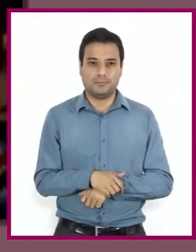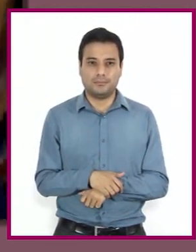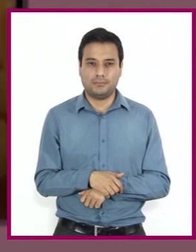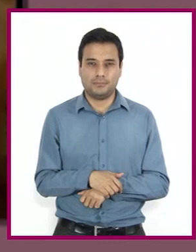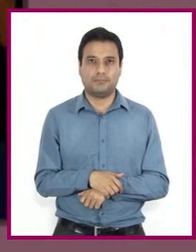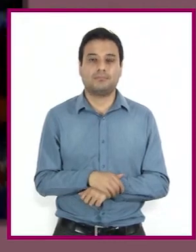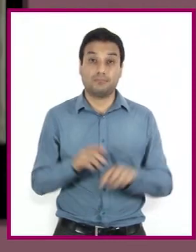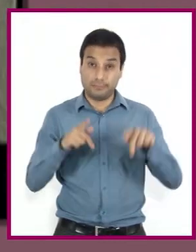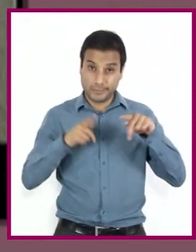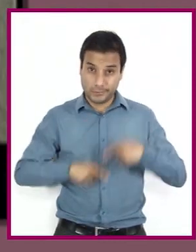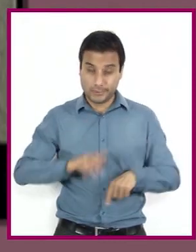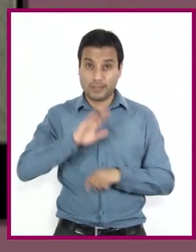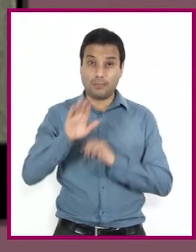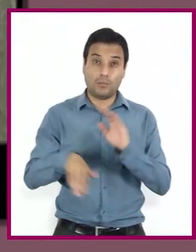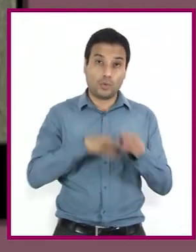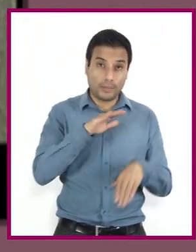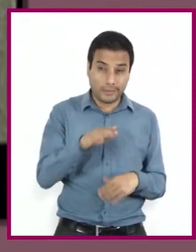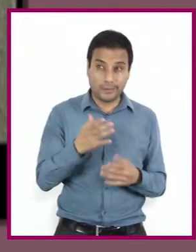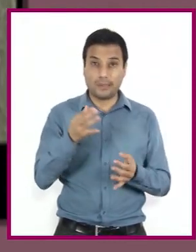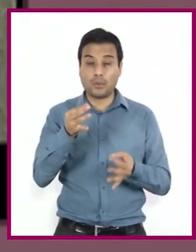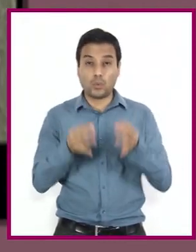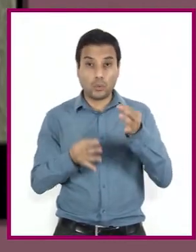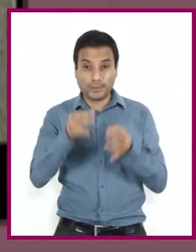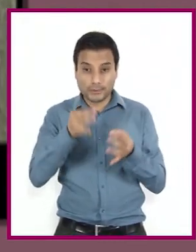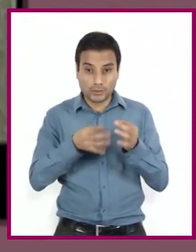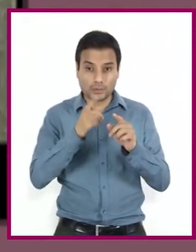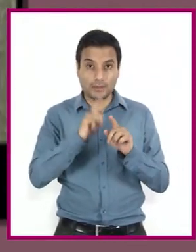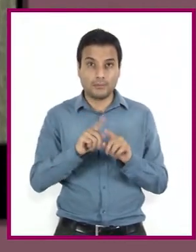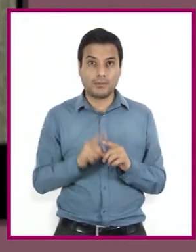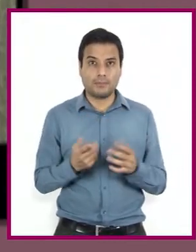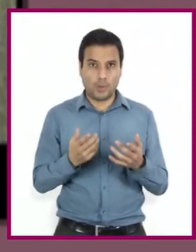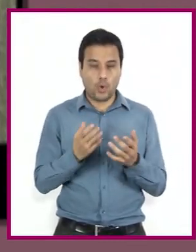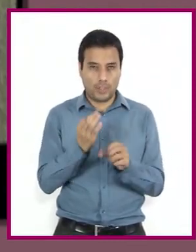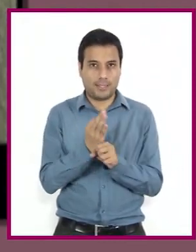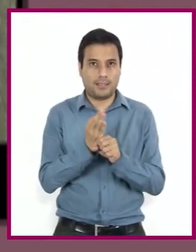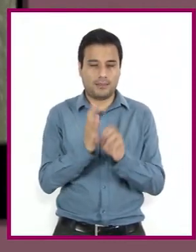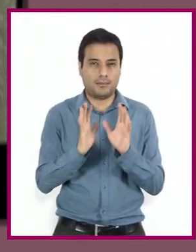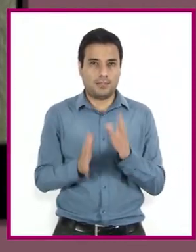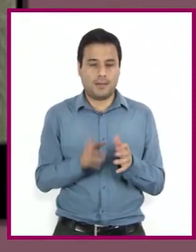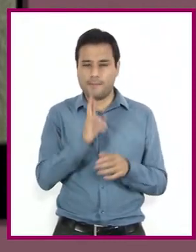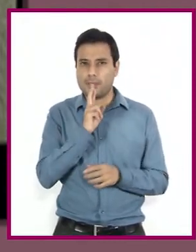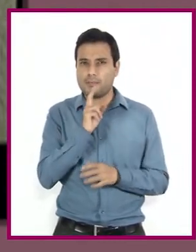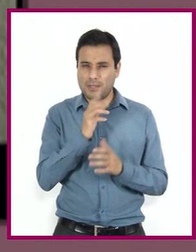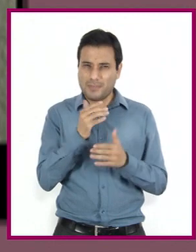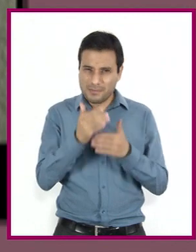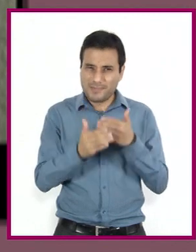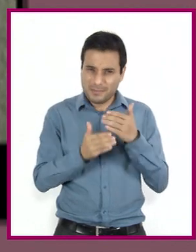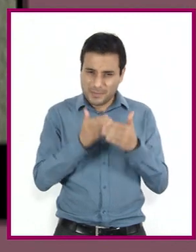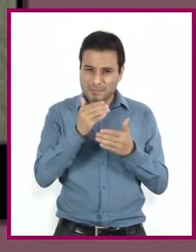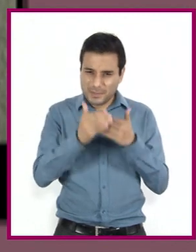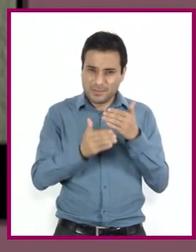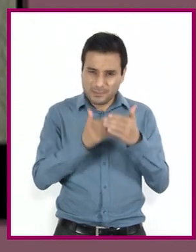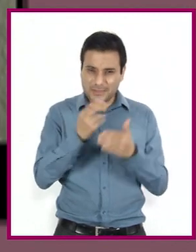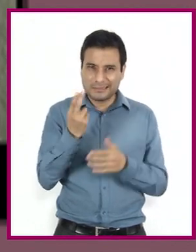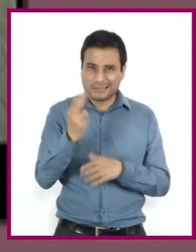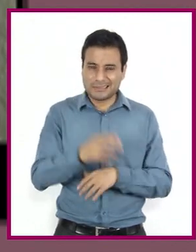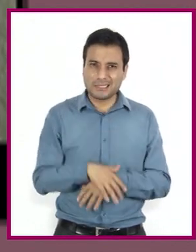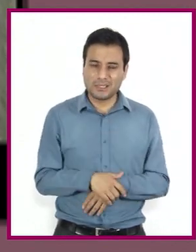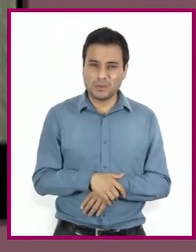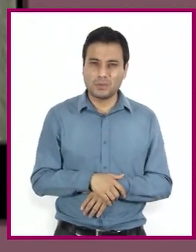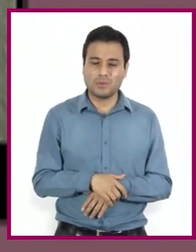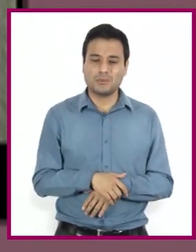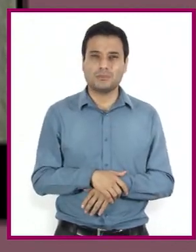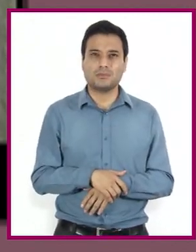muertes, sacrificios, pero que finalmente estamos logrando, nunca hay que echar las campanas al vuelo, pero estamos